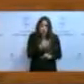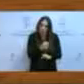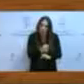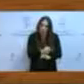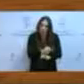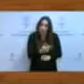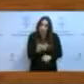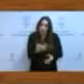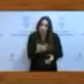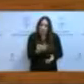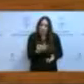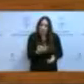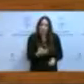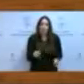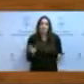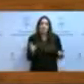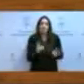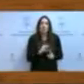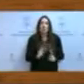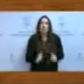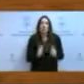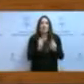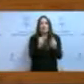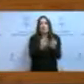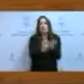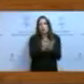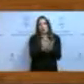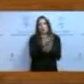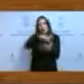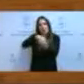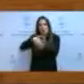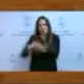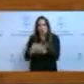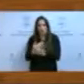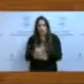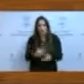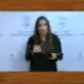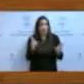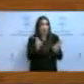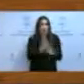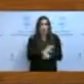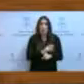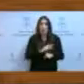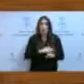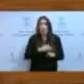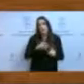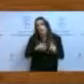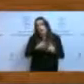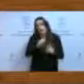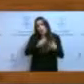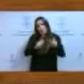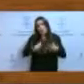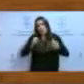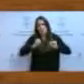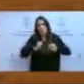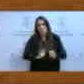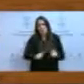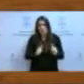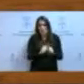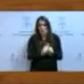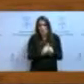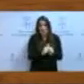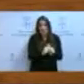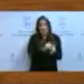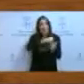consejera, a suspender la licitación del servicio de centros de día para personas mayores dependientes en diversos